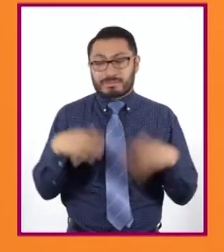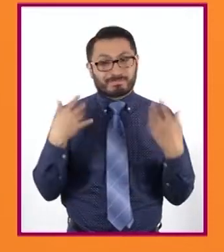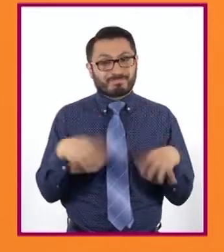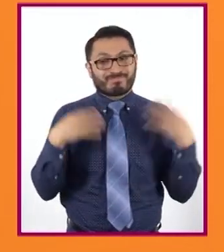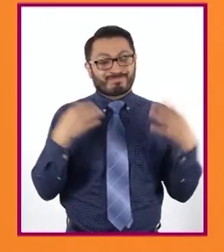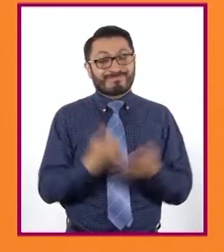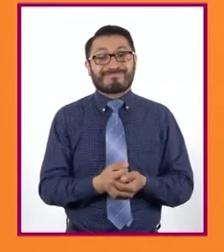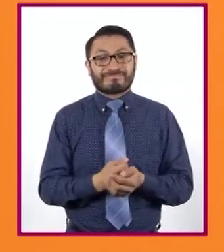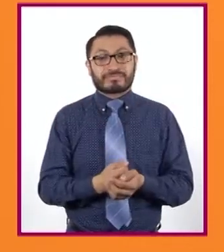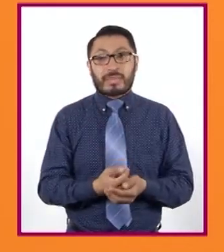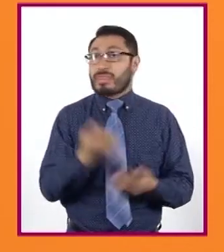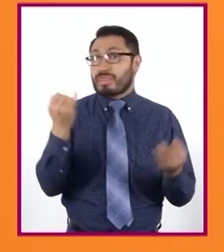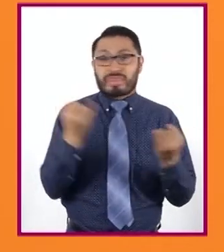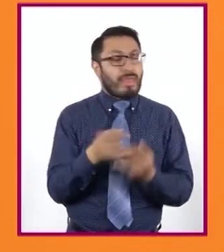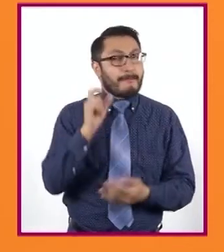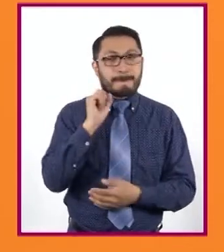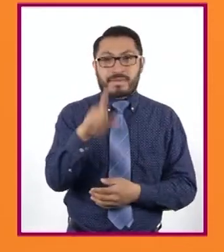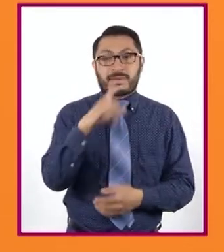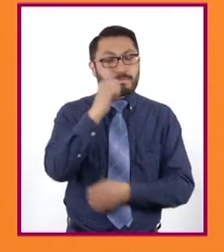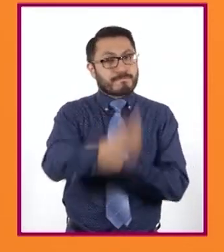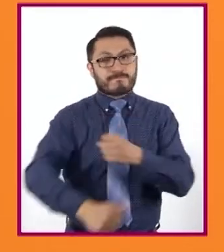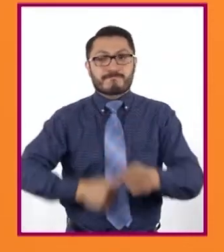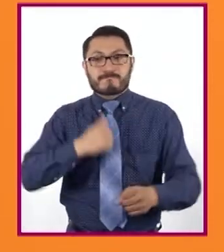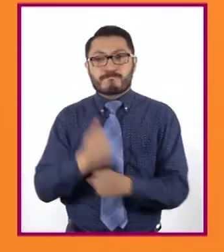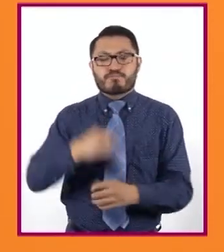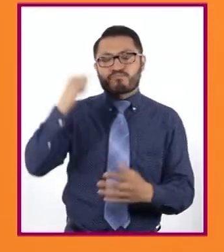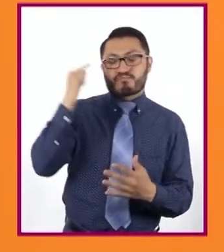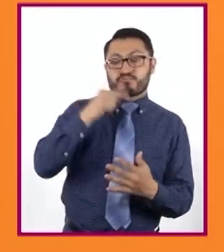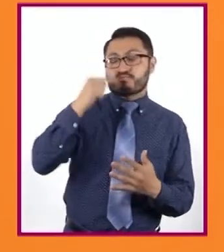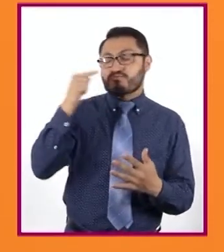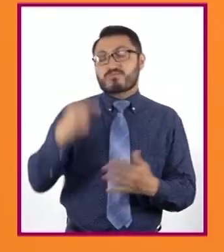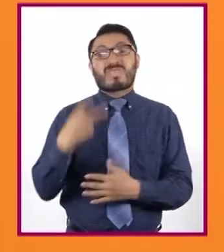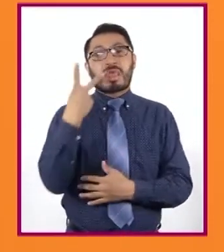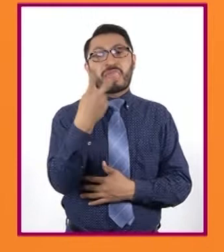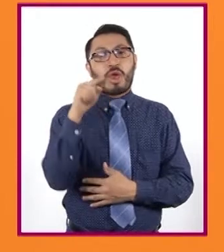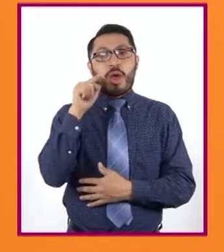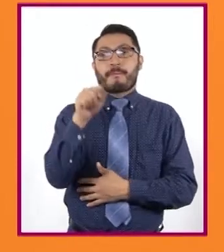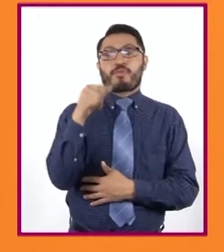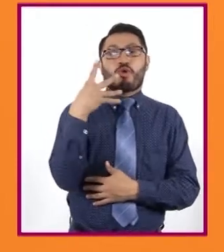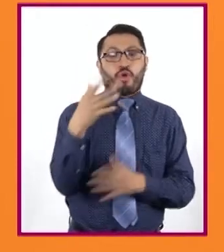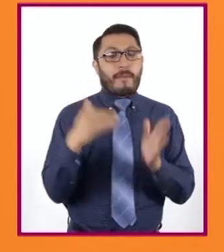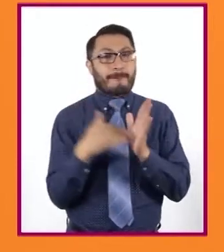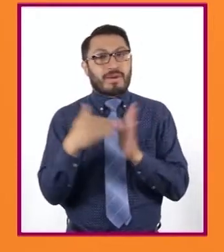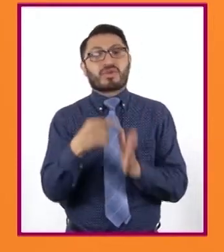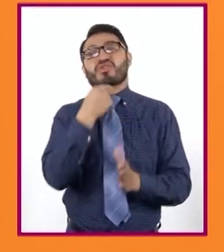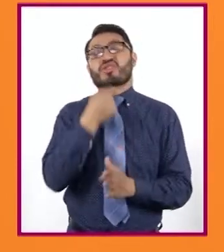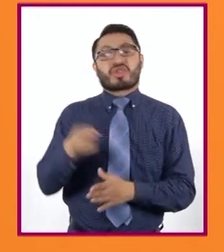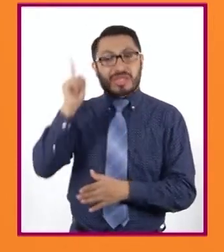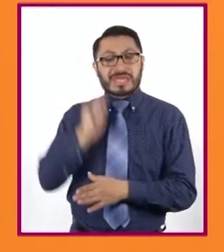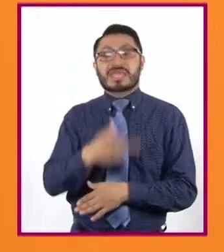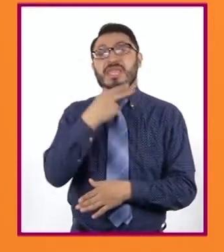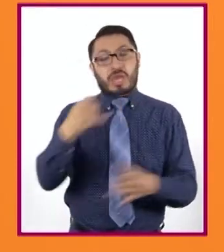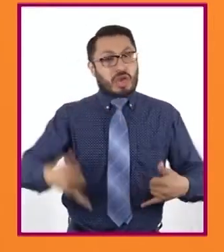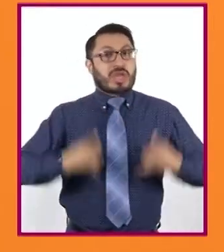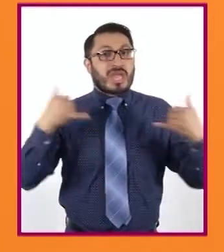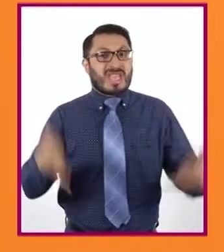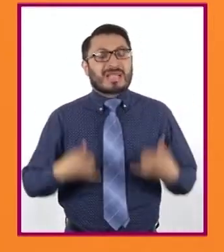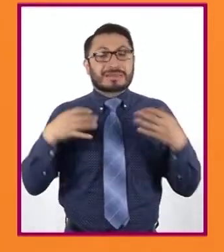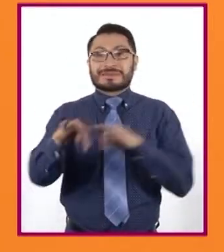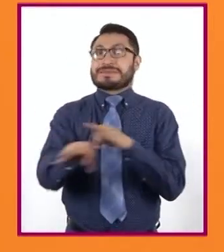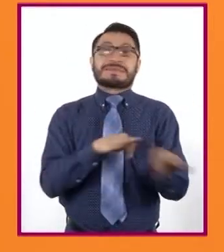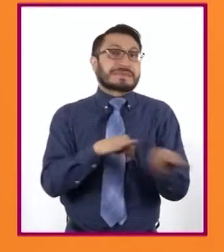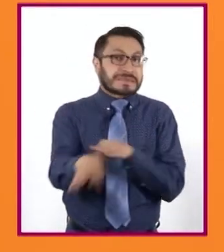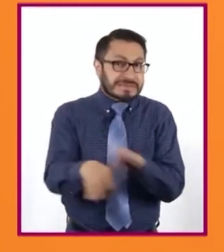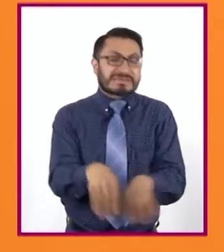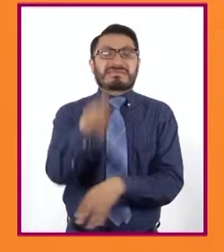se destaca que en ese año se contabilizaron 2.5 millones de niñas, niños y adolescentes que trabajaban, es